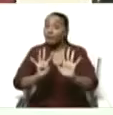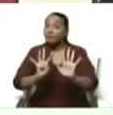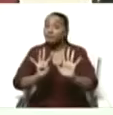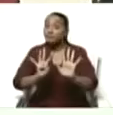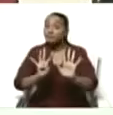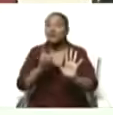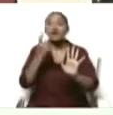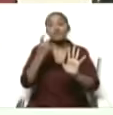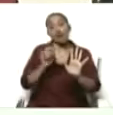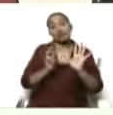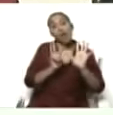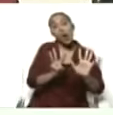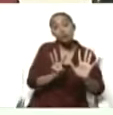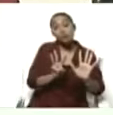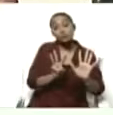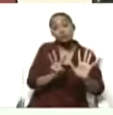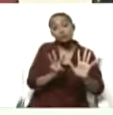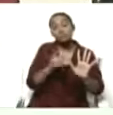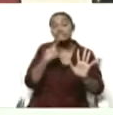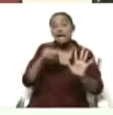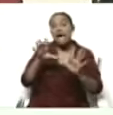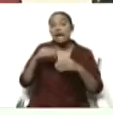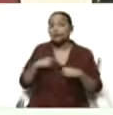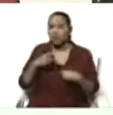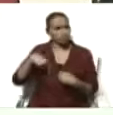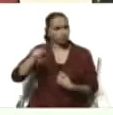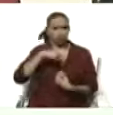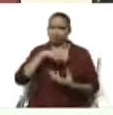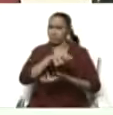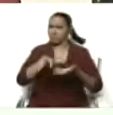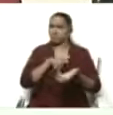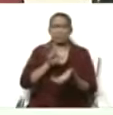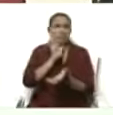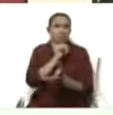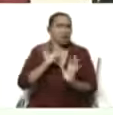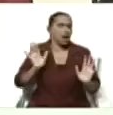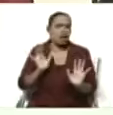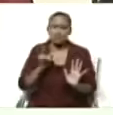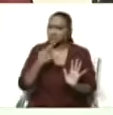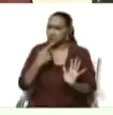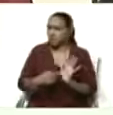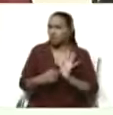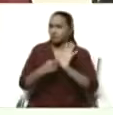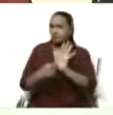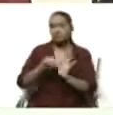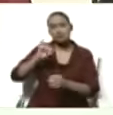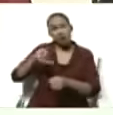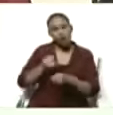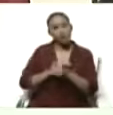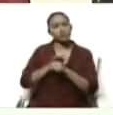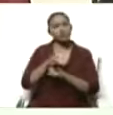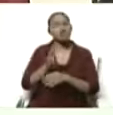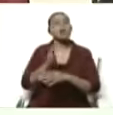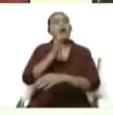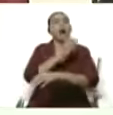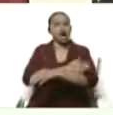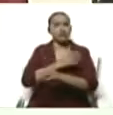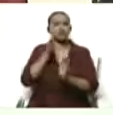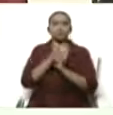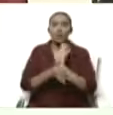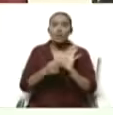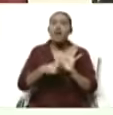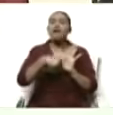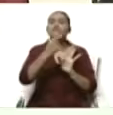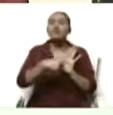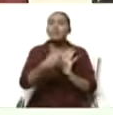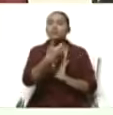que faltan ocho Pues nosotros no tenemos problema siempre lo hemos dicho y ya Jorge lo planteó ante el país de la firma de un documento